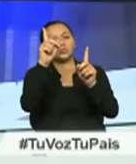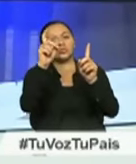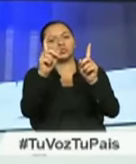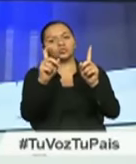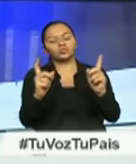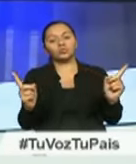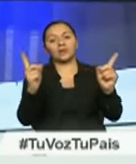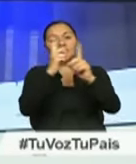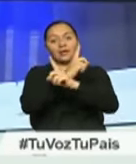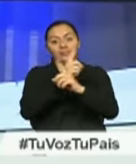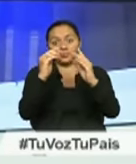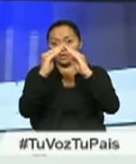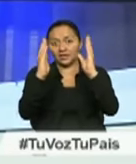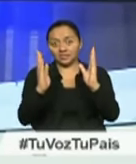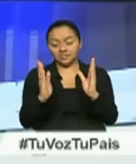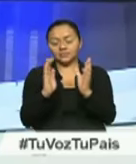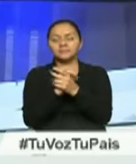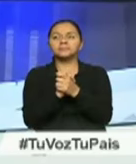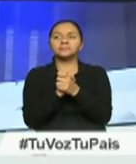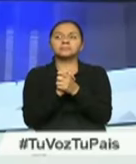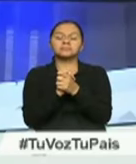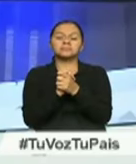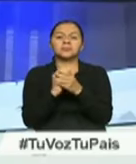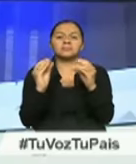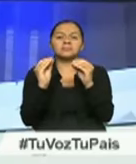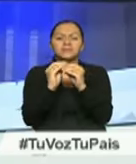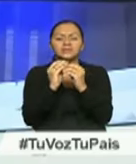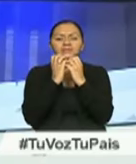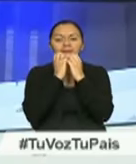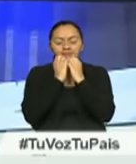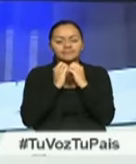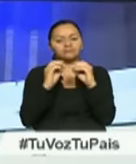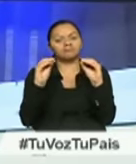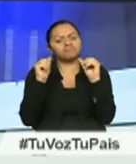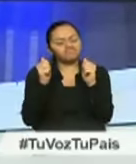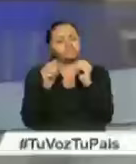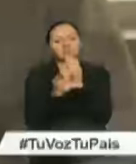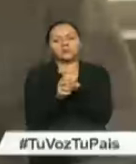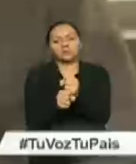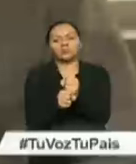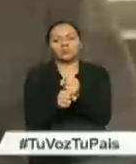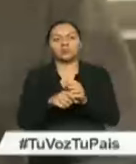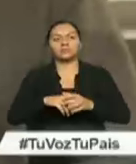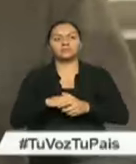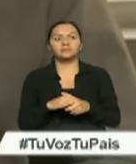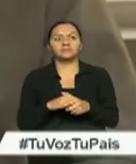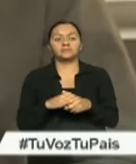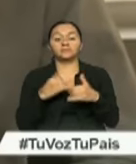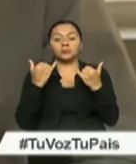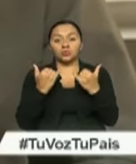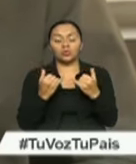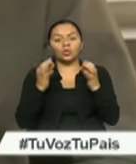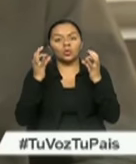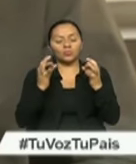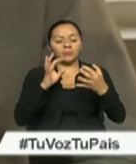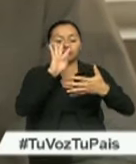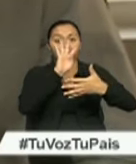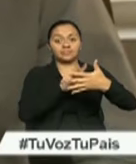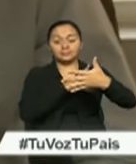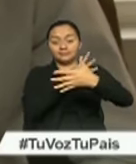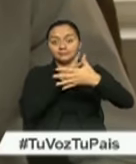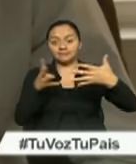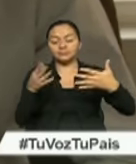cambios de domicilio electoral con medidas extra de seguridad. Estamos cumpliendo con los hitos. ¿Qué es lo que